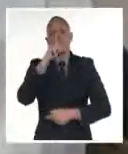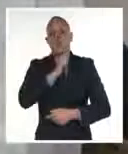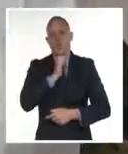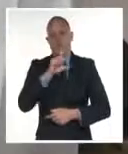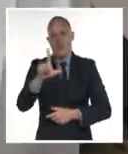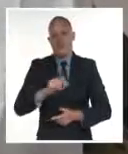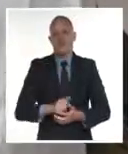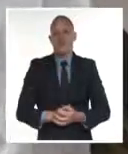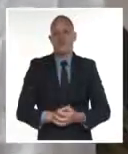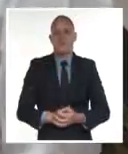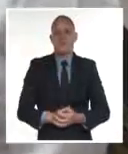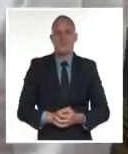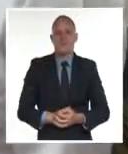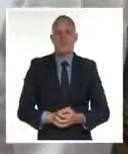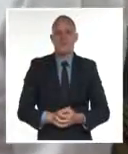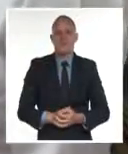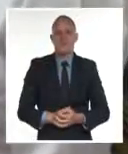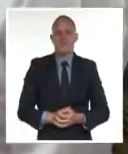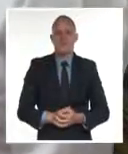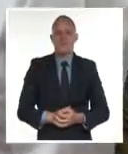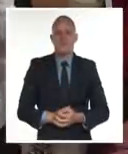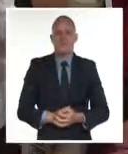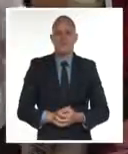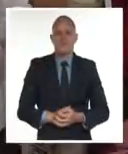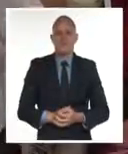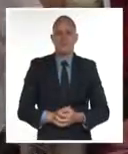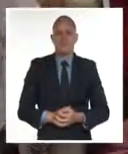Las Tunas, Yeleni Fernández García, Sistema Informativo de la Televisión Cubana.